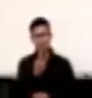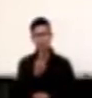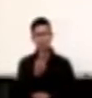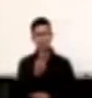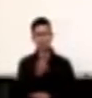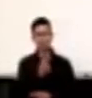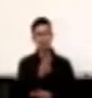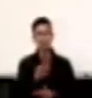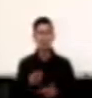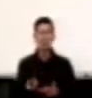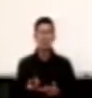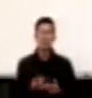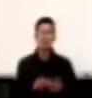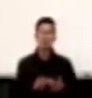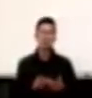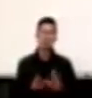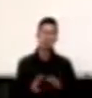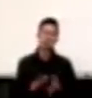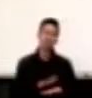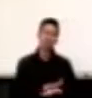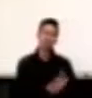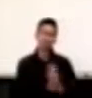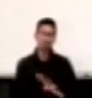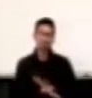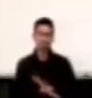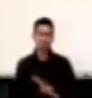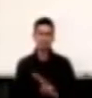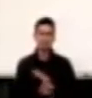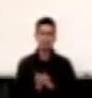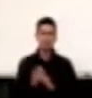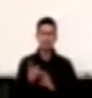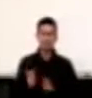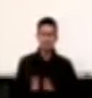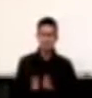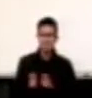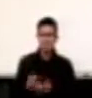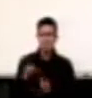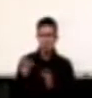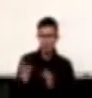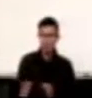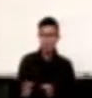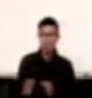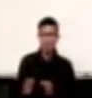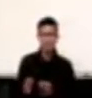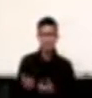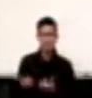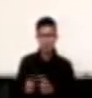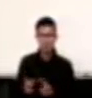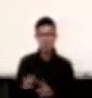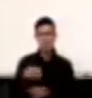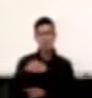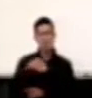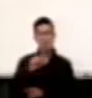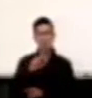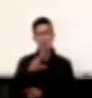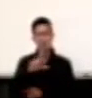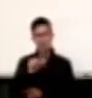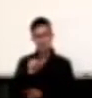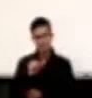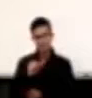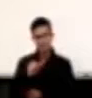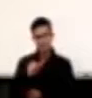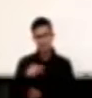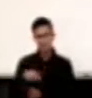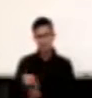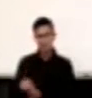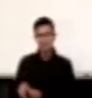Todo depende de qué suceda con el propio partido o movimiento como es Morena. Pero lo interesante, y